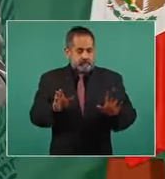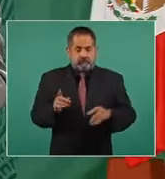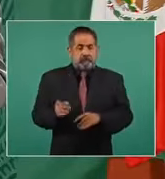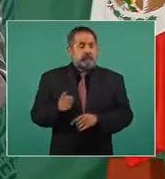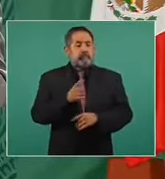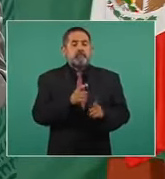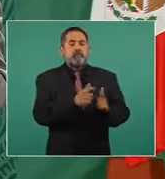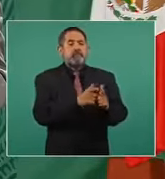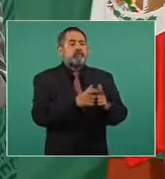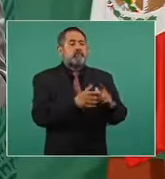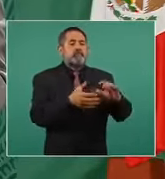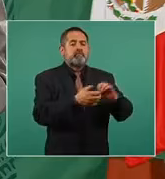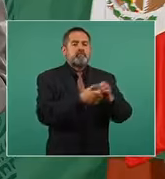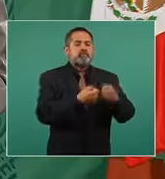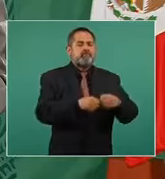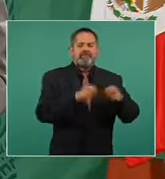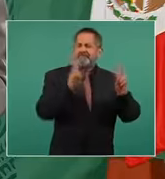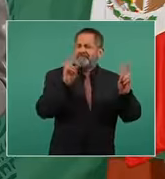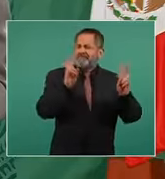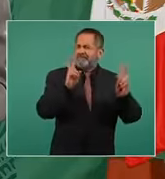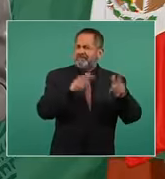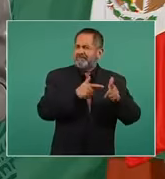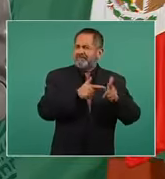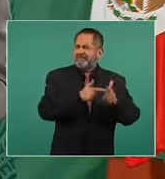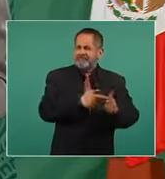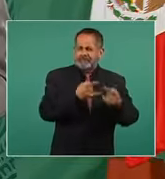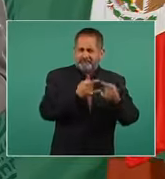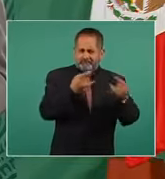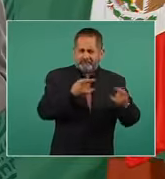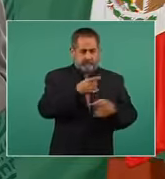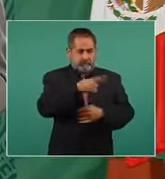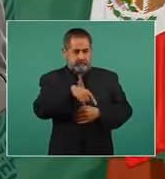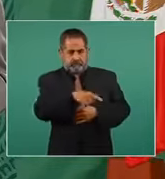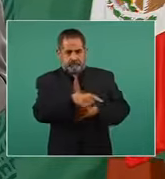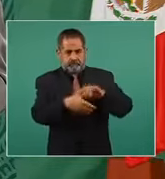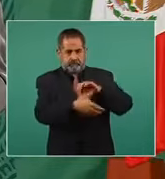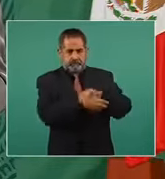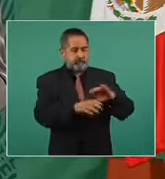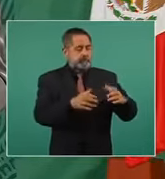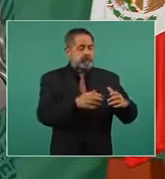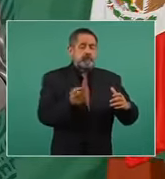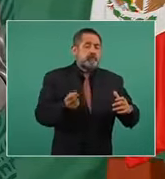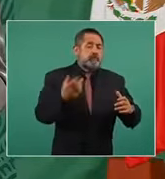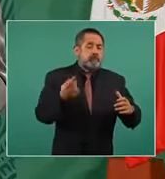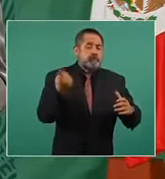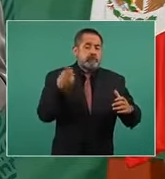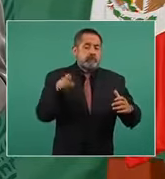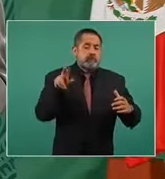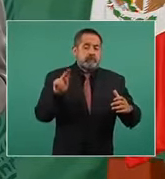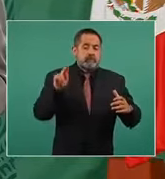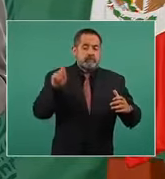o Sigamos Haciendo Historia, 186.